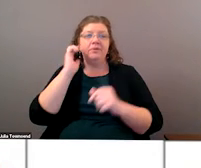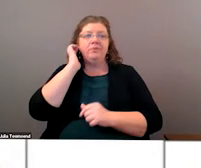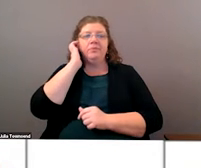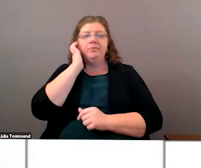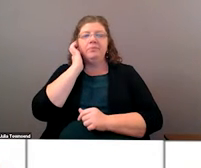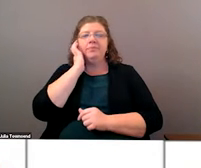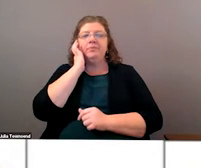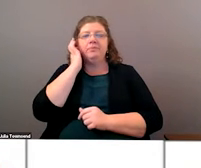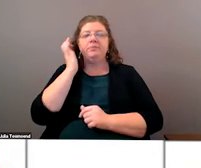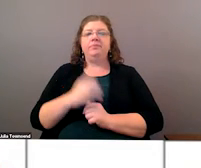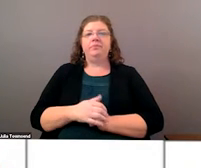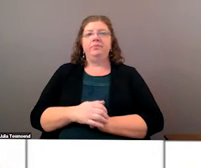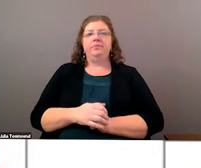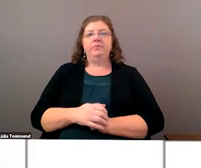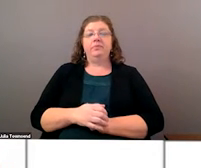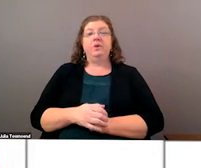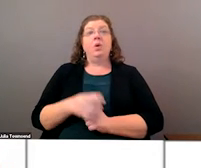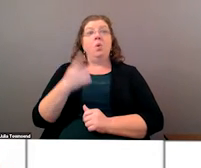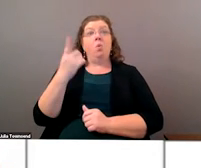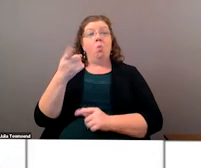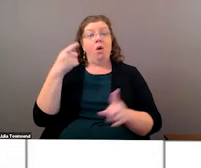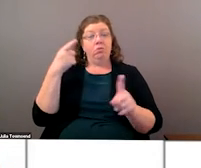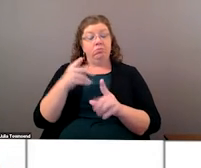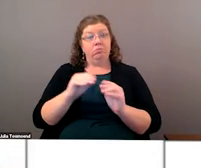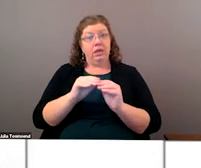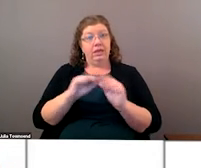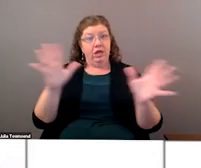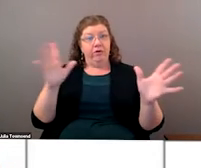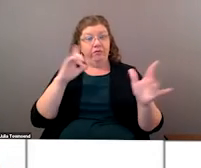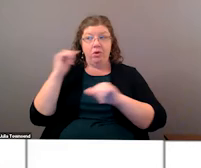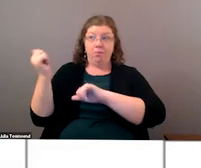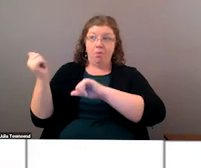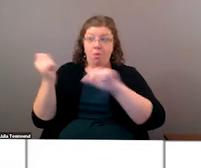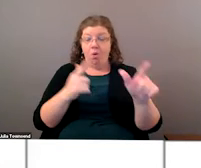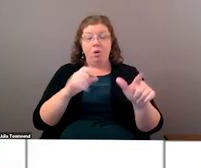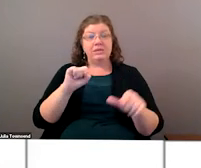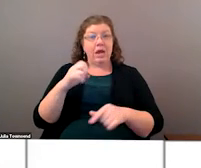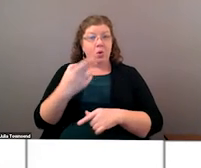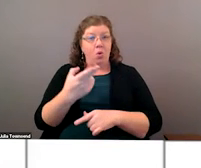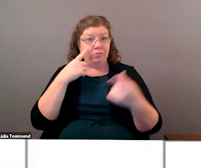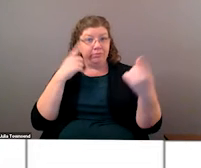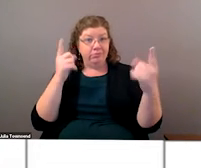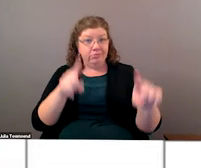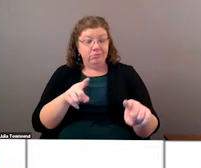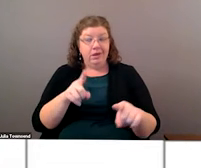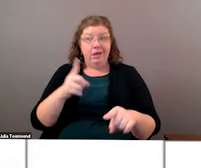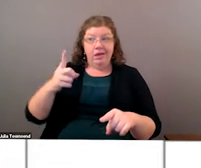Algo que realmente fue claro que surgió de todas las partes interesadas es que